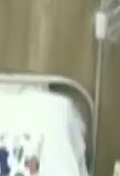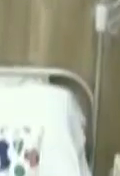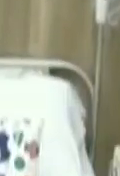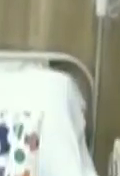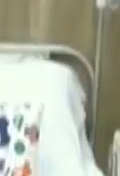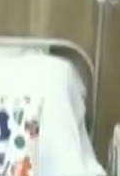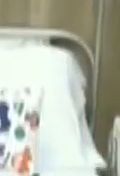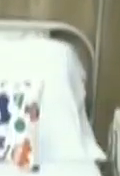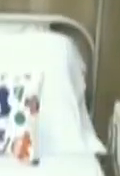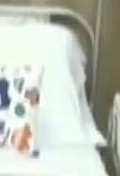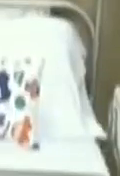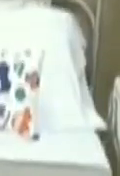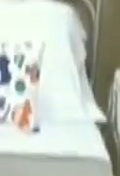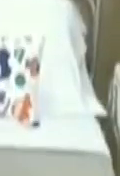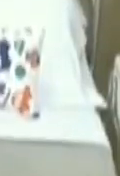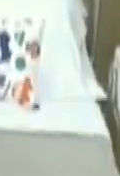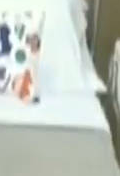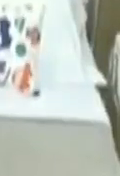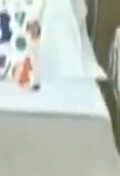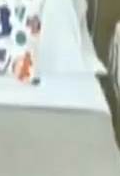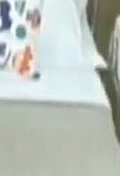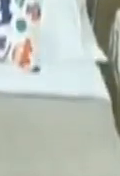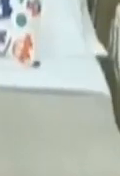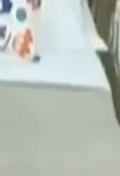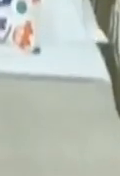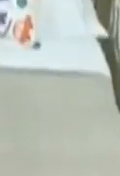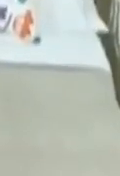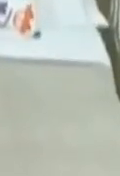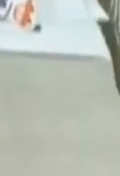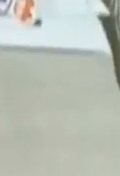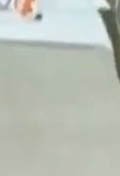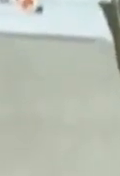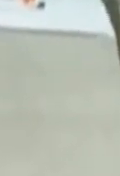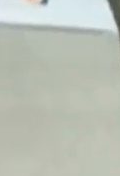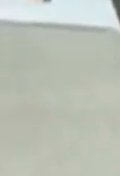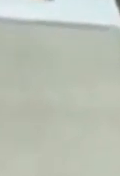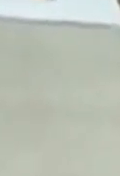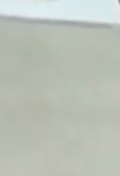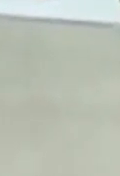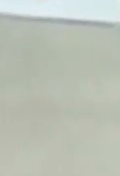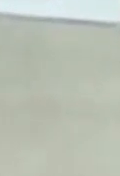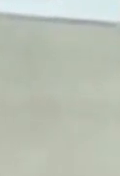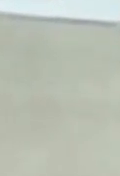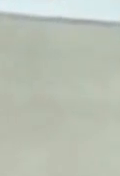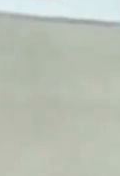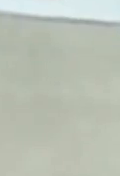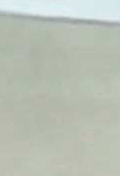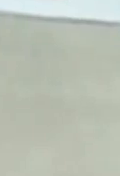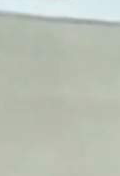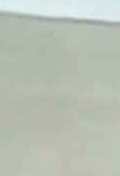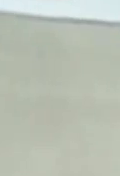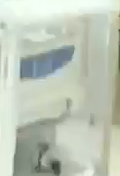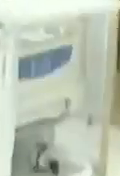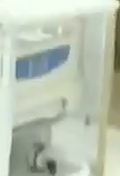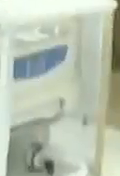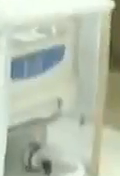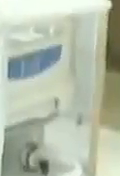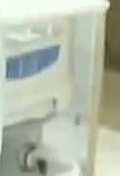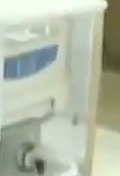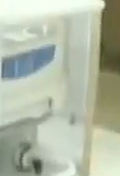Sí. Aquí podemos observar, señor presidente, el consultorio. Saludando aquí, mira, aquí están pasando consultas. Sí, señor. ¿Ah?